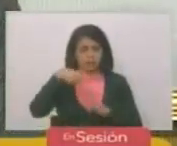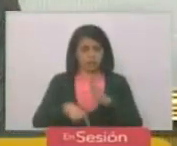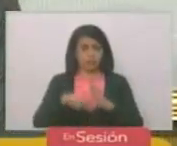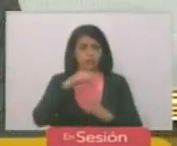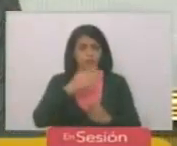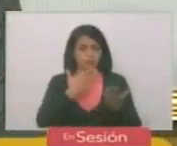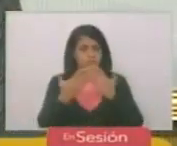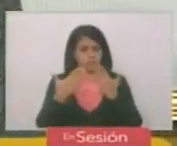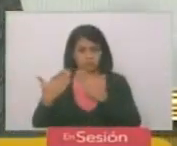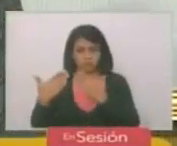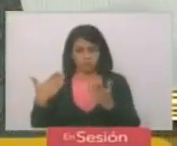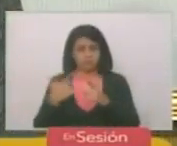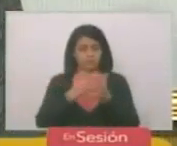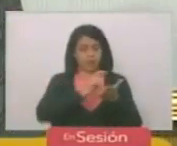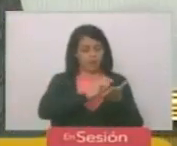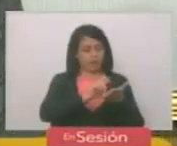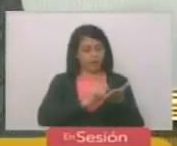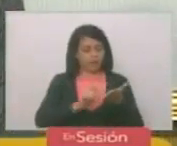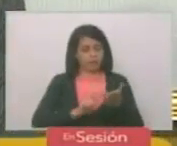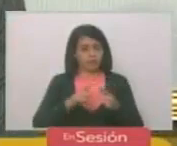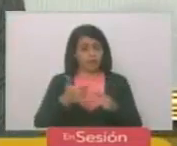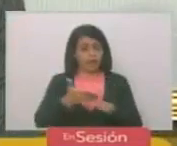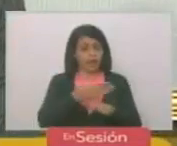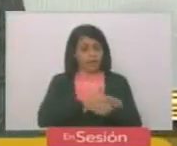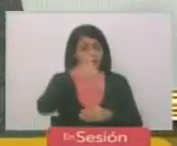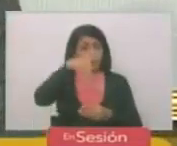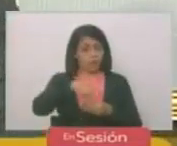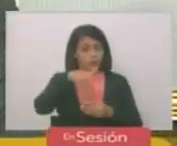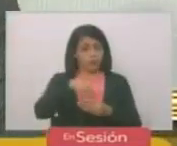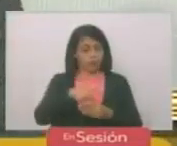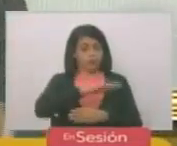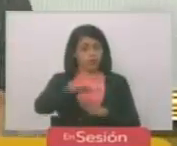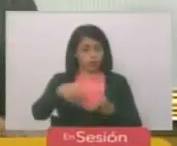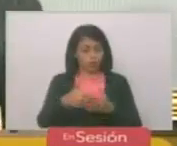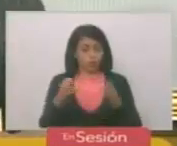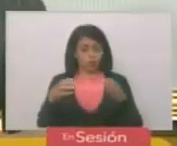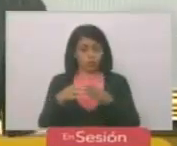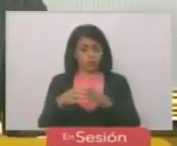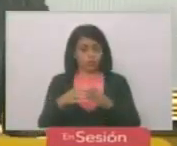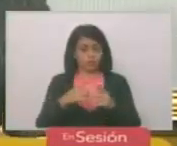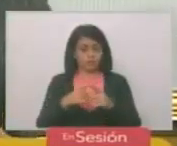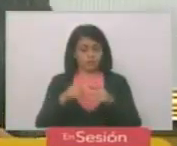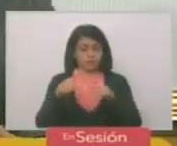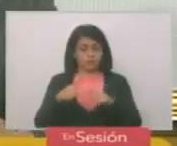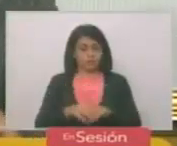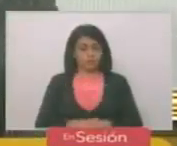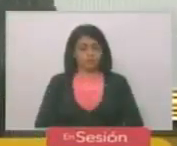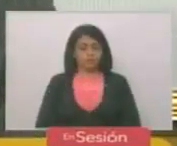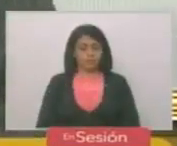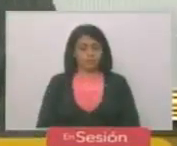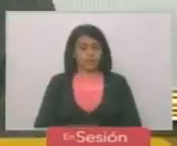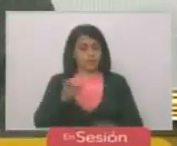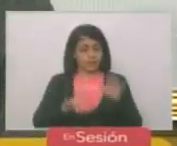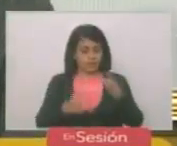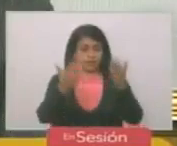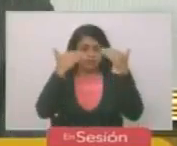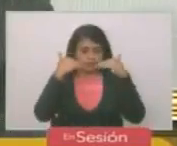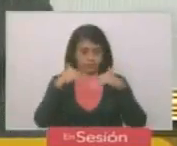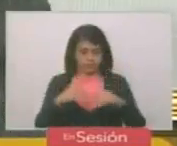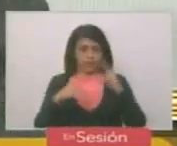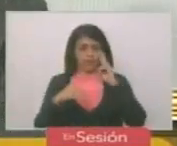socializar la propuesta de redacción antes de someterla a la consideración de la Cámara. Ciudadana secretaria, por favor,